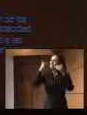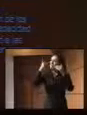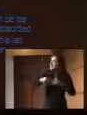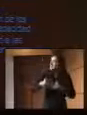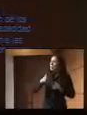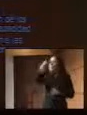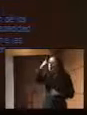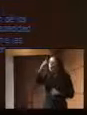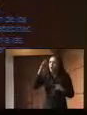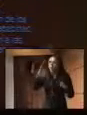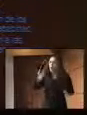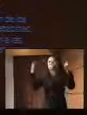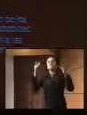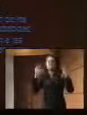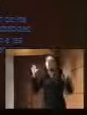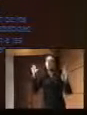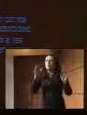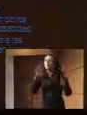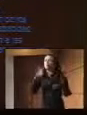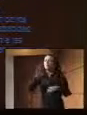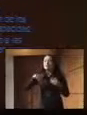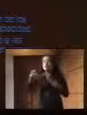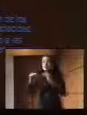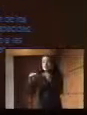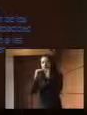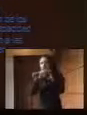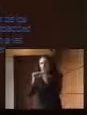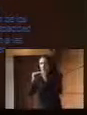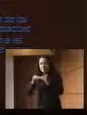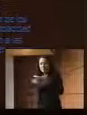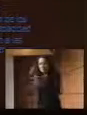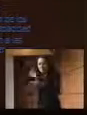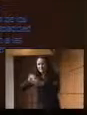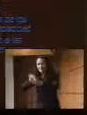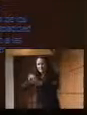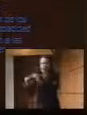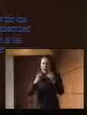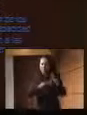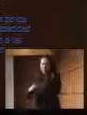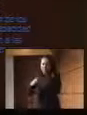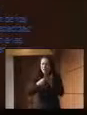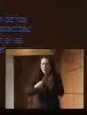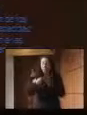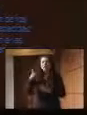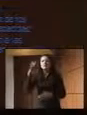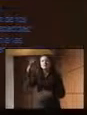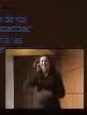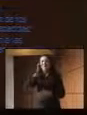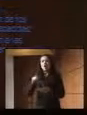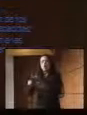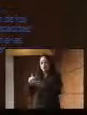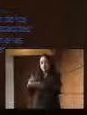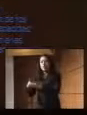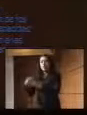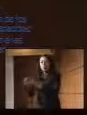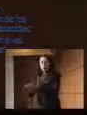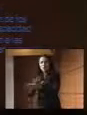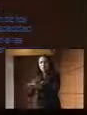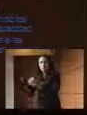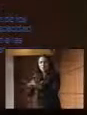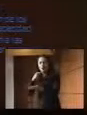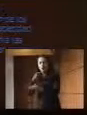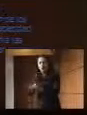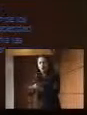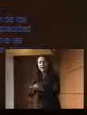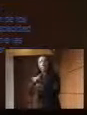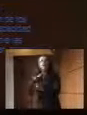Bueno, cuando empezamos a negociar la Convención sí que nos dimos cuenta claramente, y en algún borrador de algún gobierno estaba metida la prevención, de